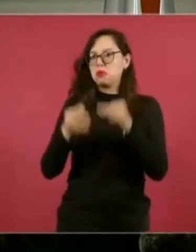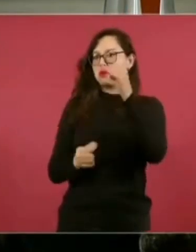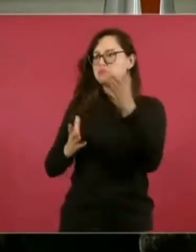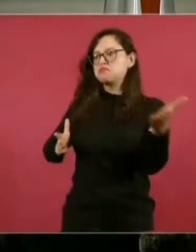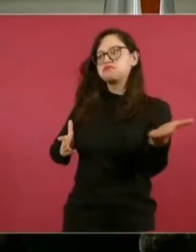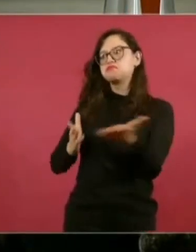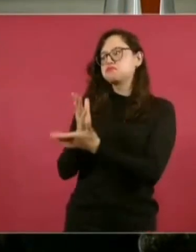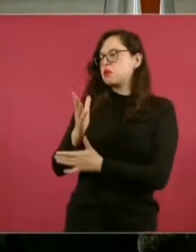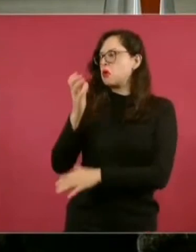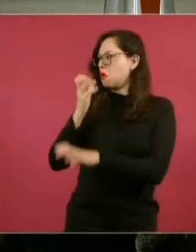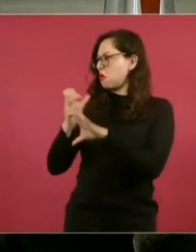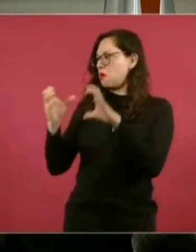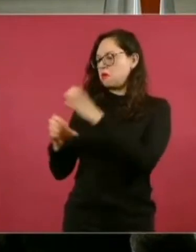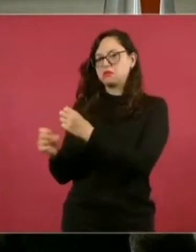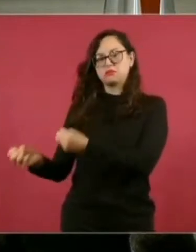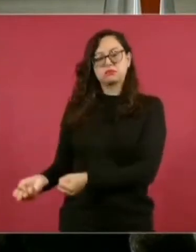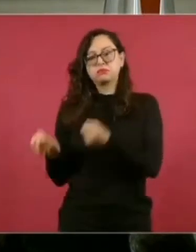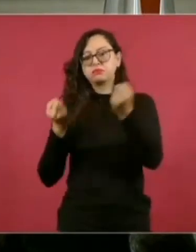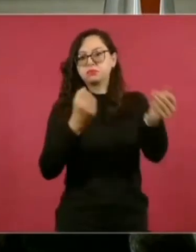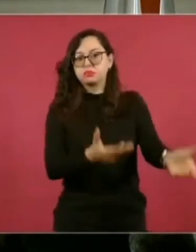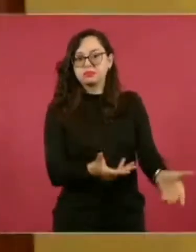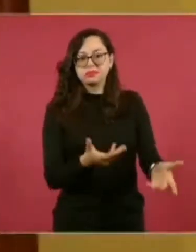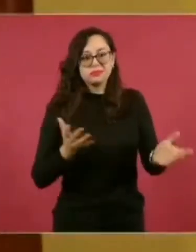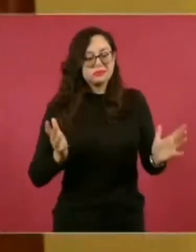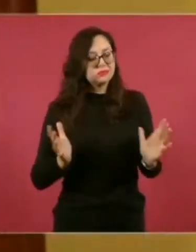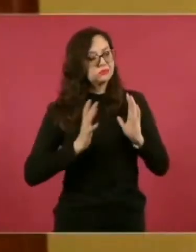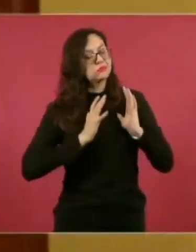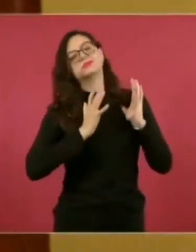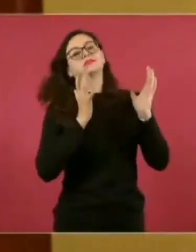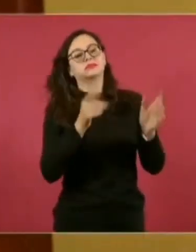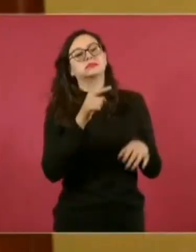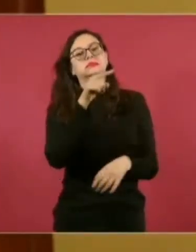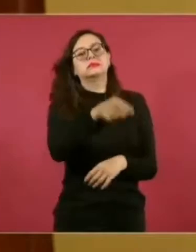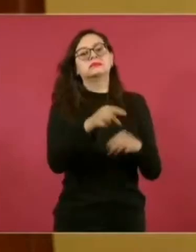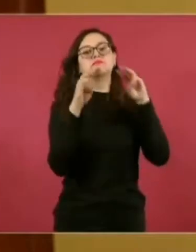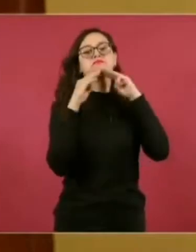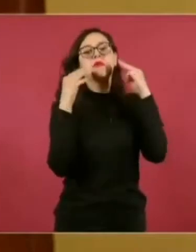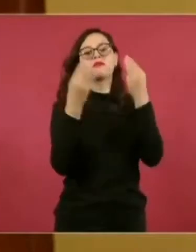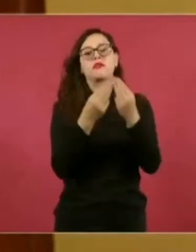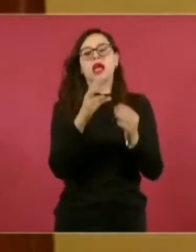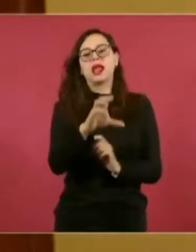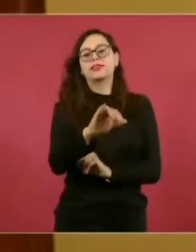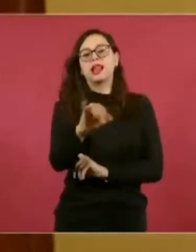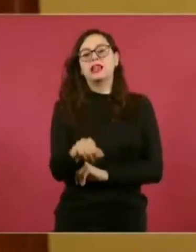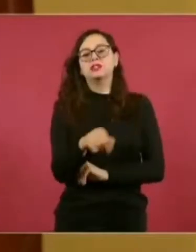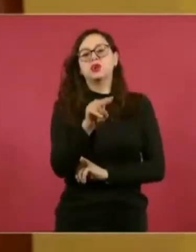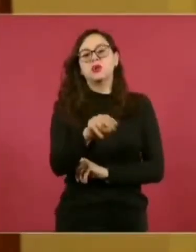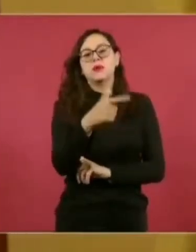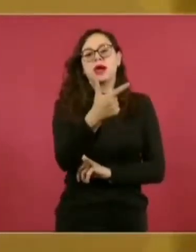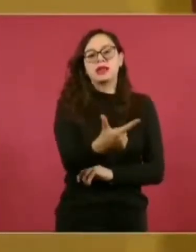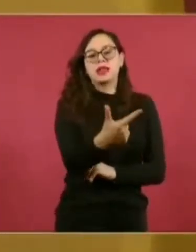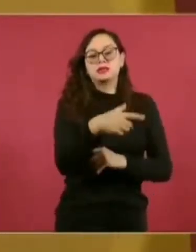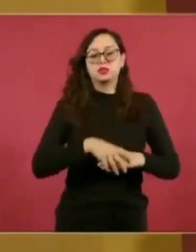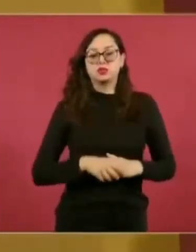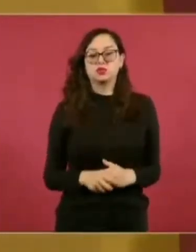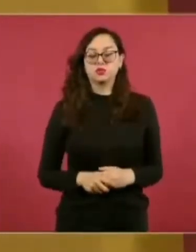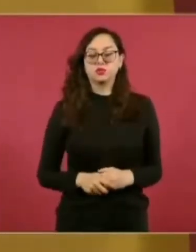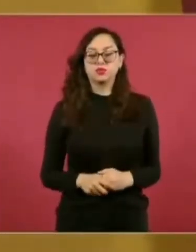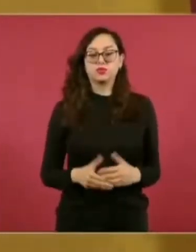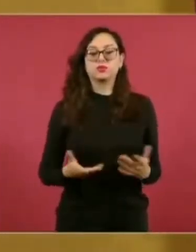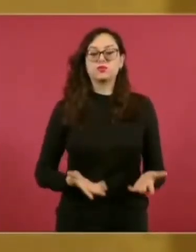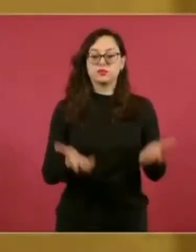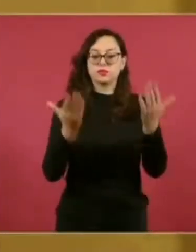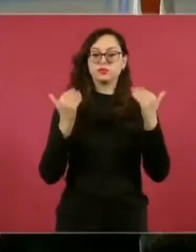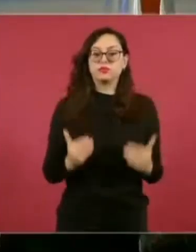caso había sido relacionado con un secuestro y los detenidos y las personas, los bienes, por la Secretaría de Marina. Adelante